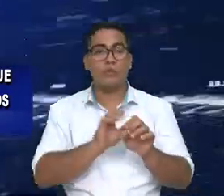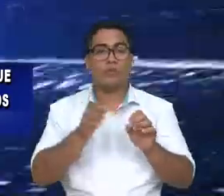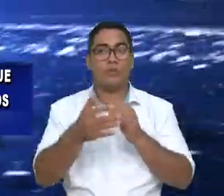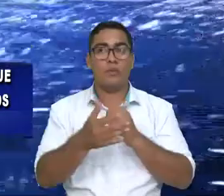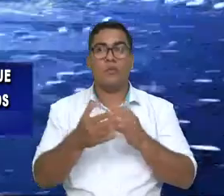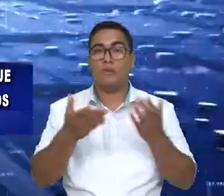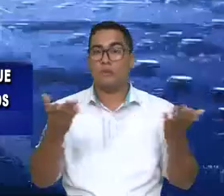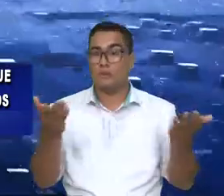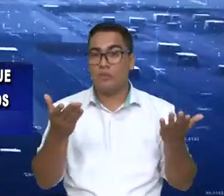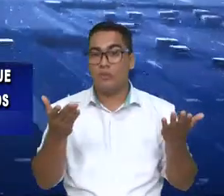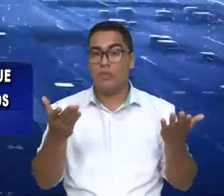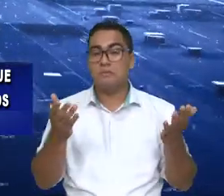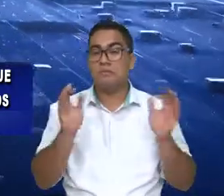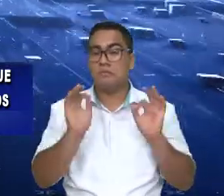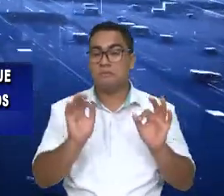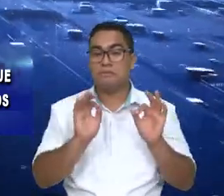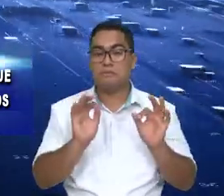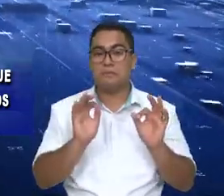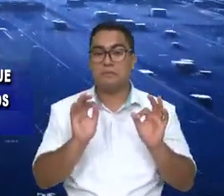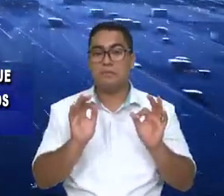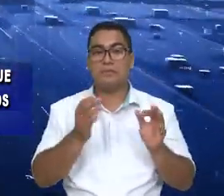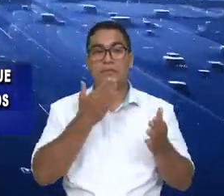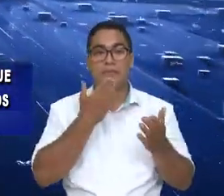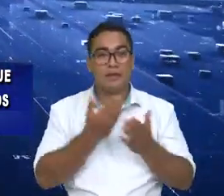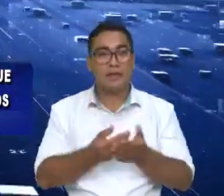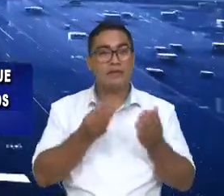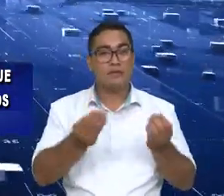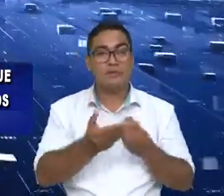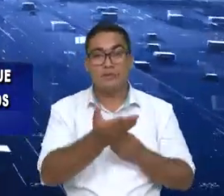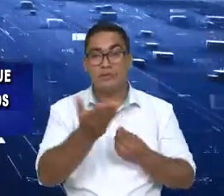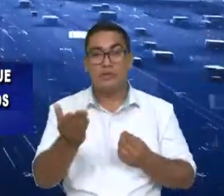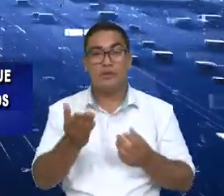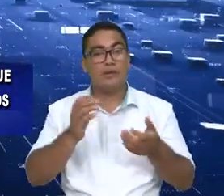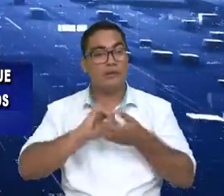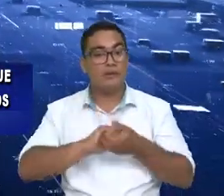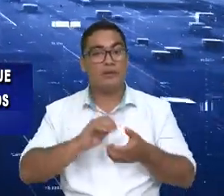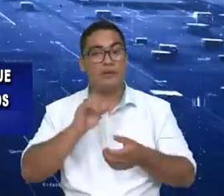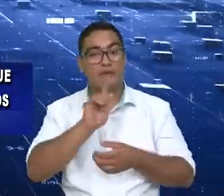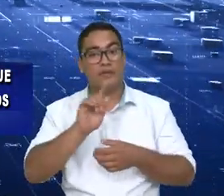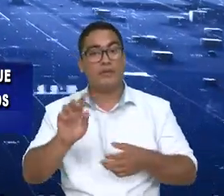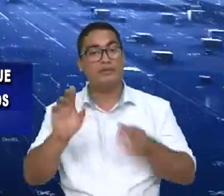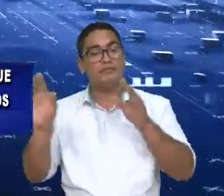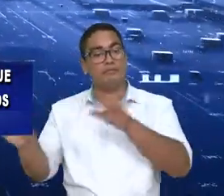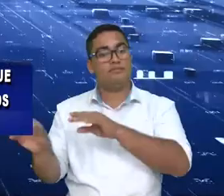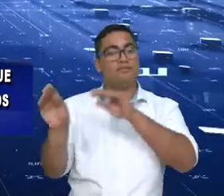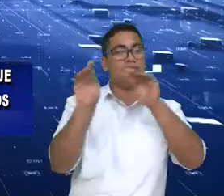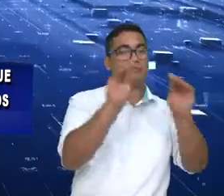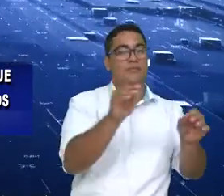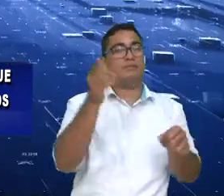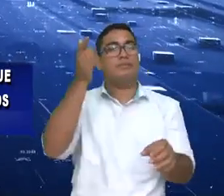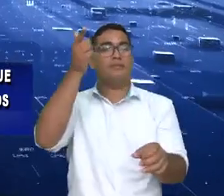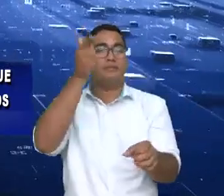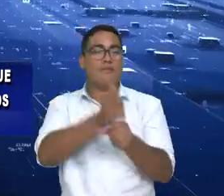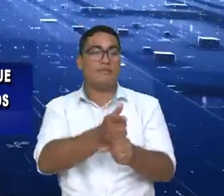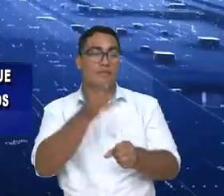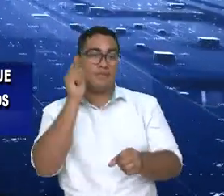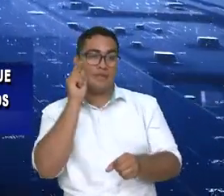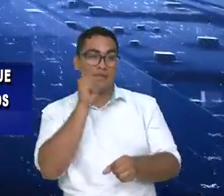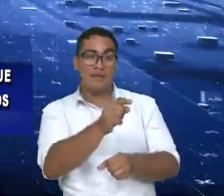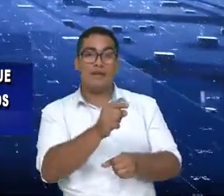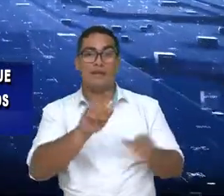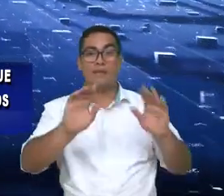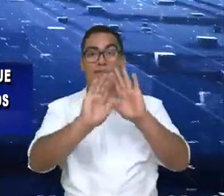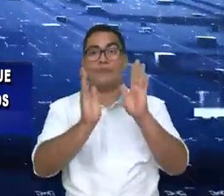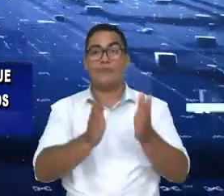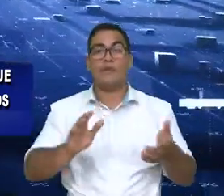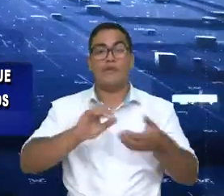coronavirus. Es todo por el momento. Le agradecemos su sintonía, amigos televidentes. Trasladamos la señal hasta allá a estudio con